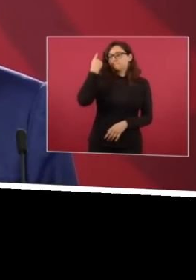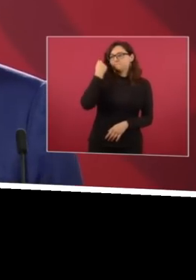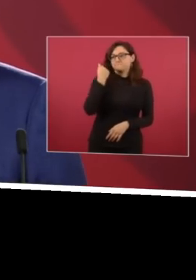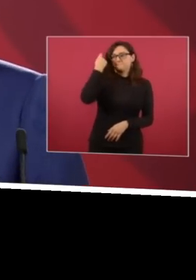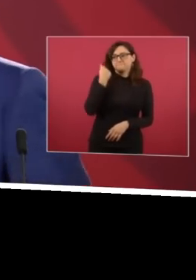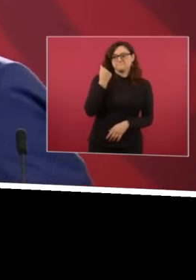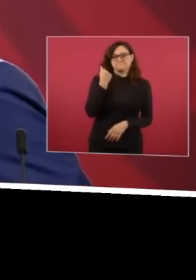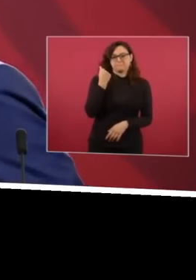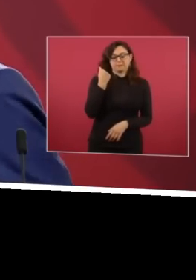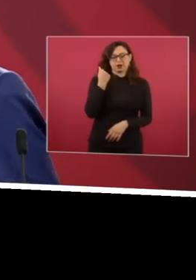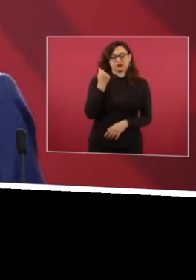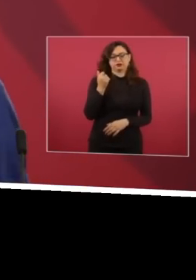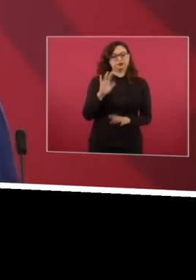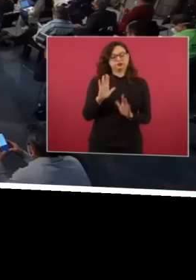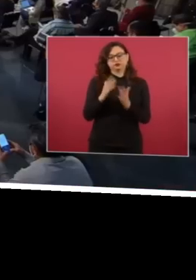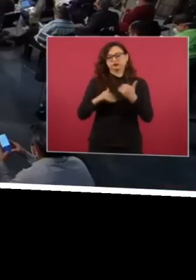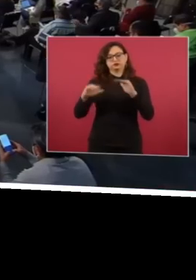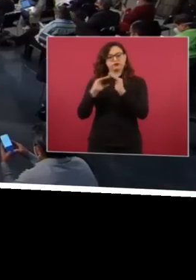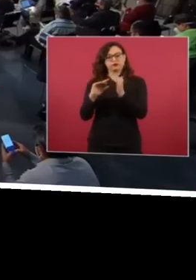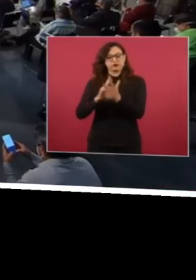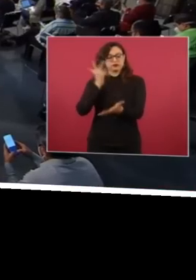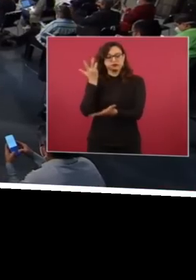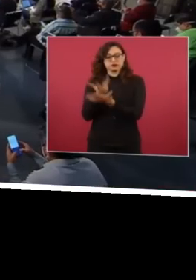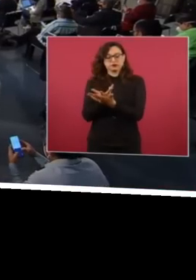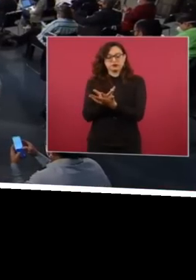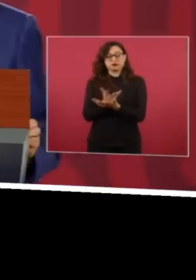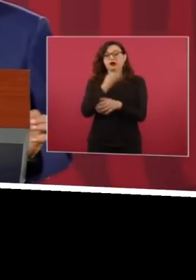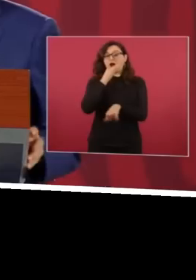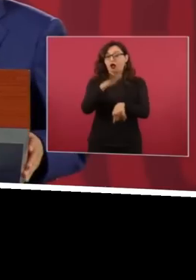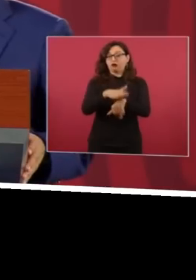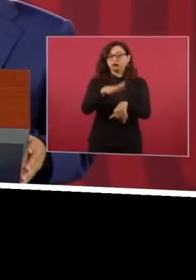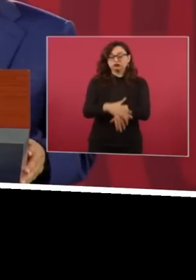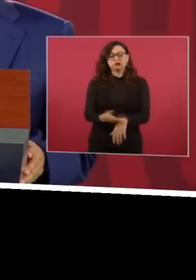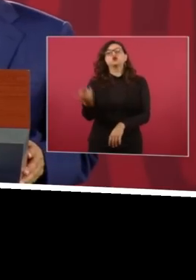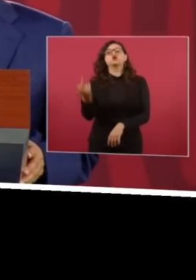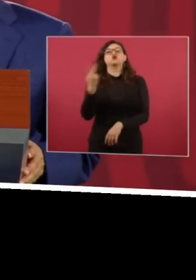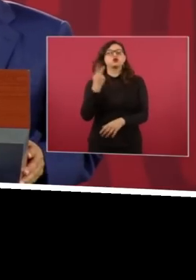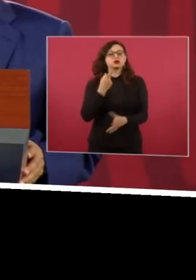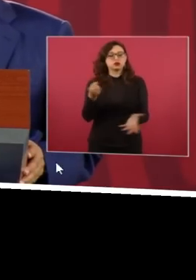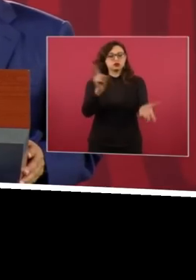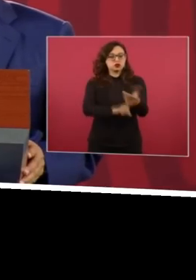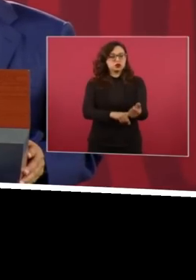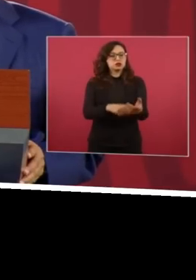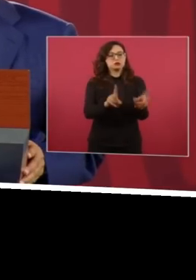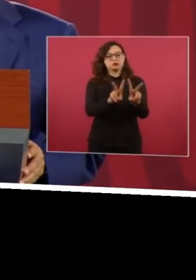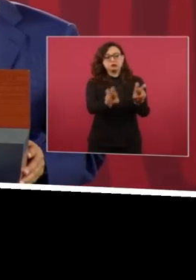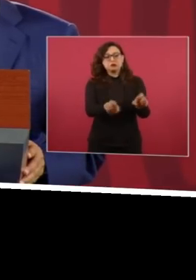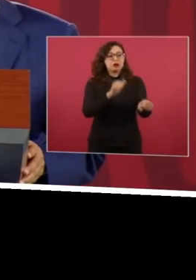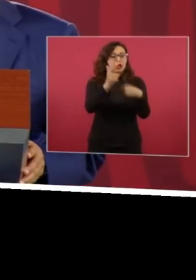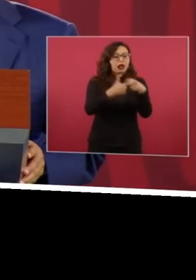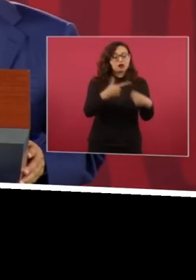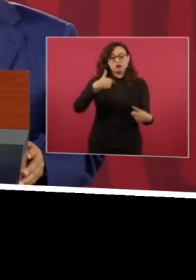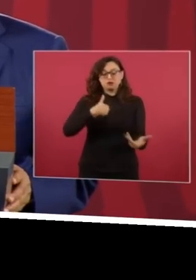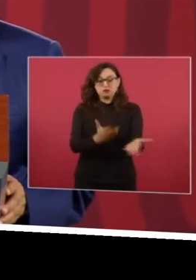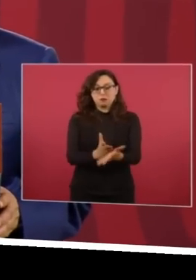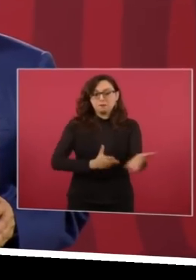no vuelvo a participar en política ni hablar de política